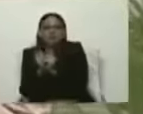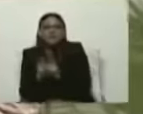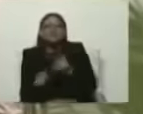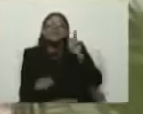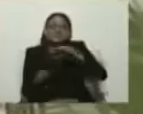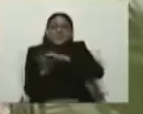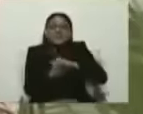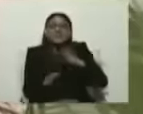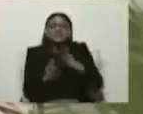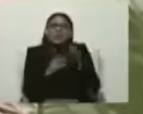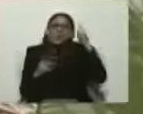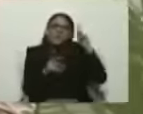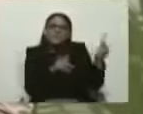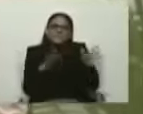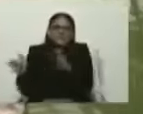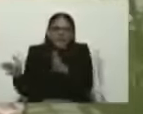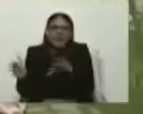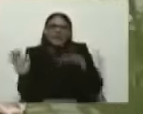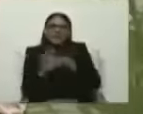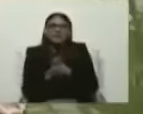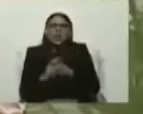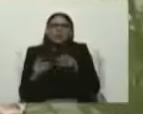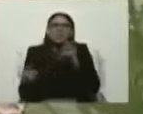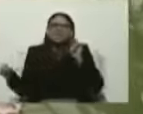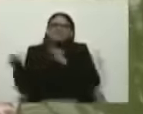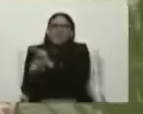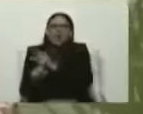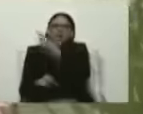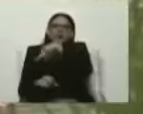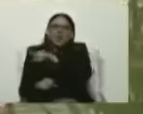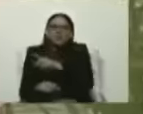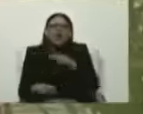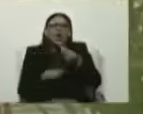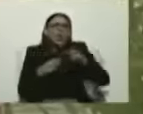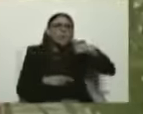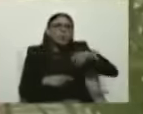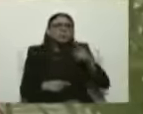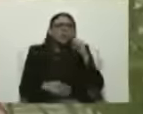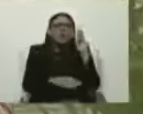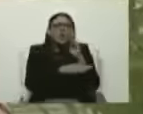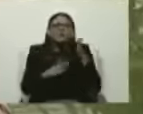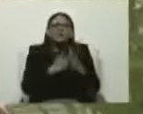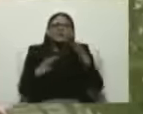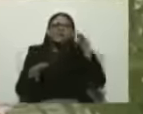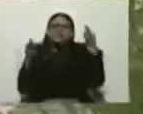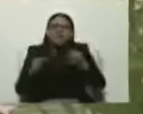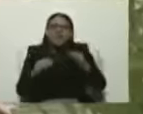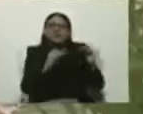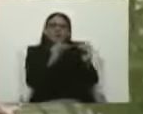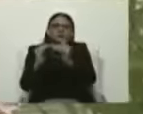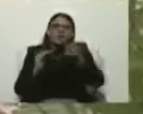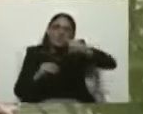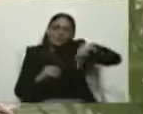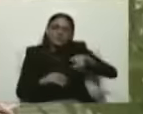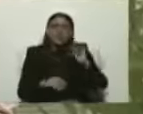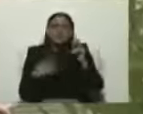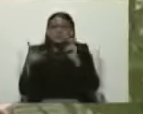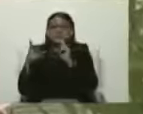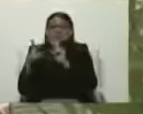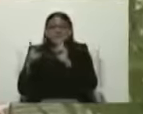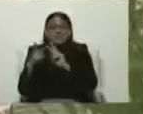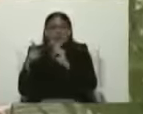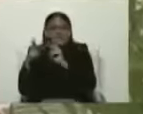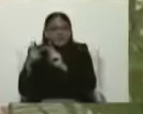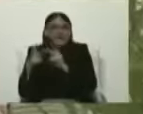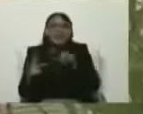como siempre son banalizadas estas denuncias. ¿Cómo se va a garantizar la seguridad y la estabilidad? Número tres, se realizó una actividad en la